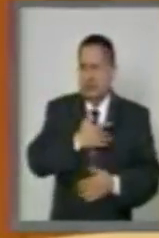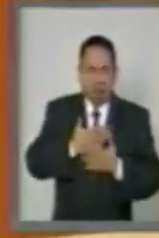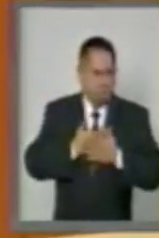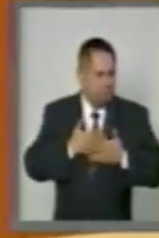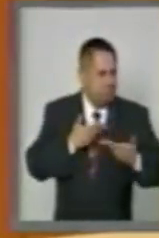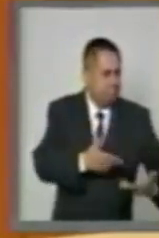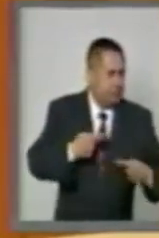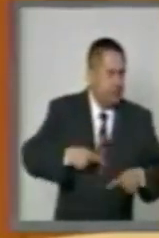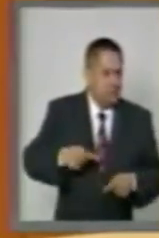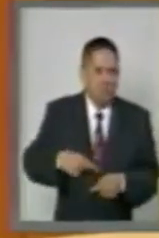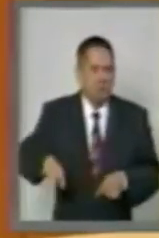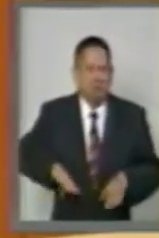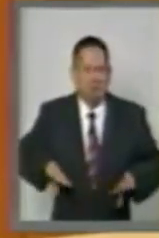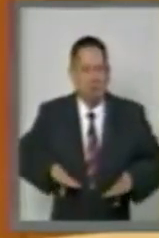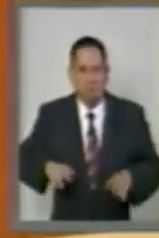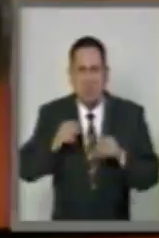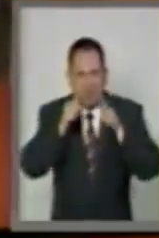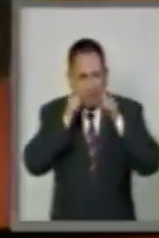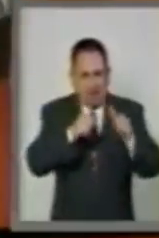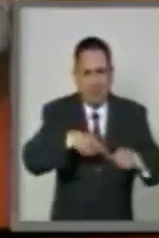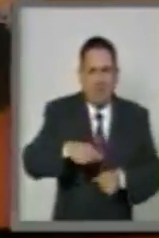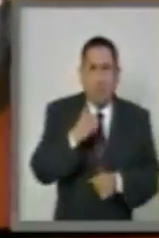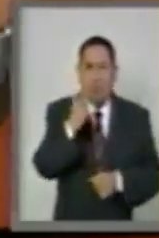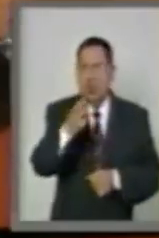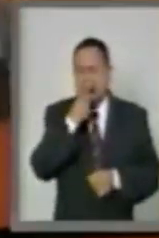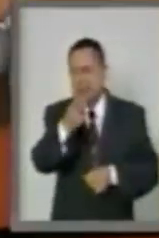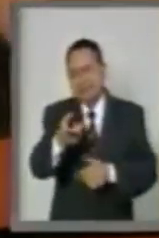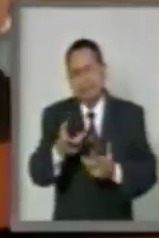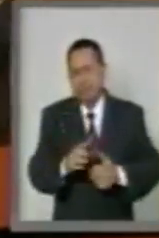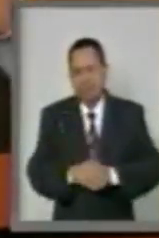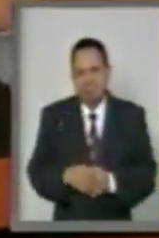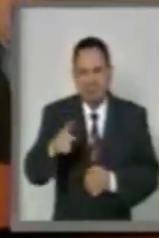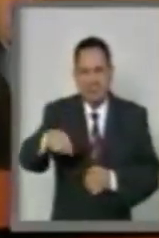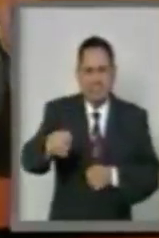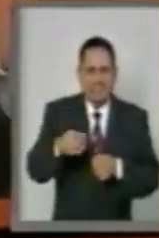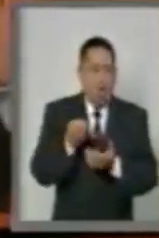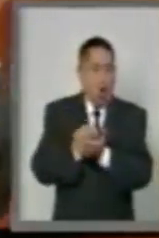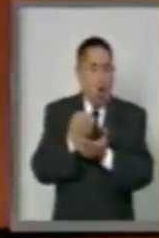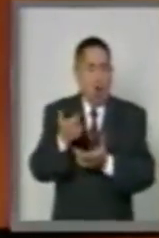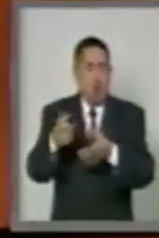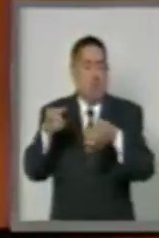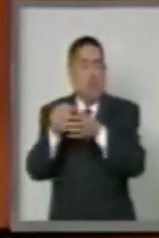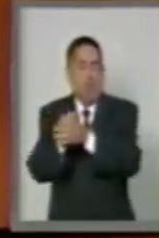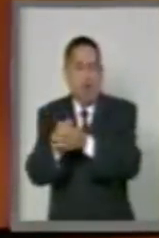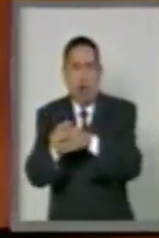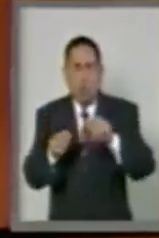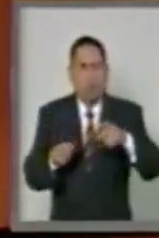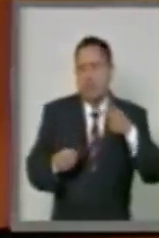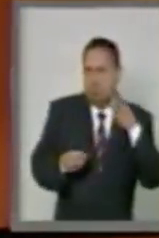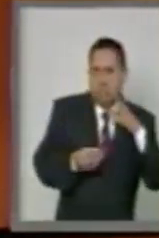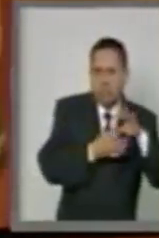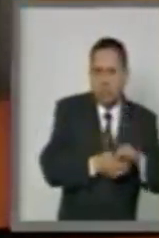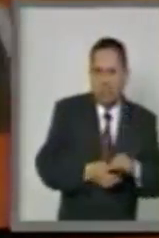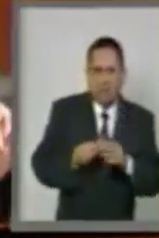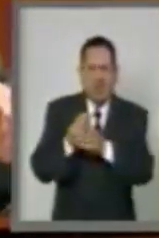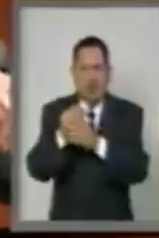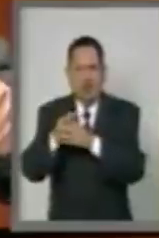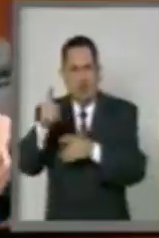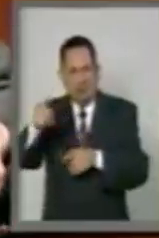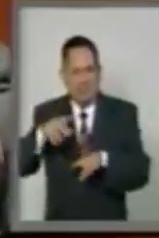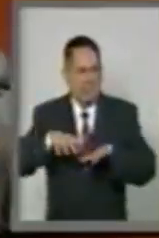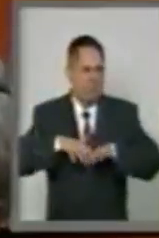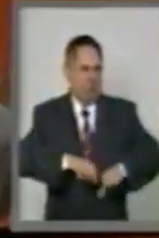desinteresada por la población de este país. Por eso digo yo que es una economía que no es política, sino es